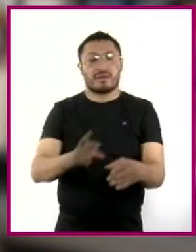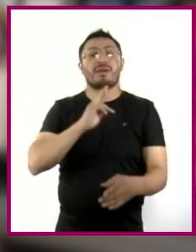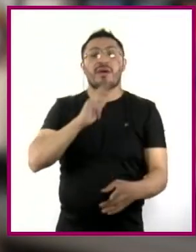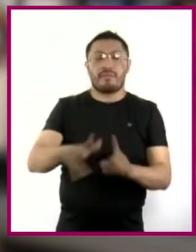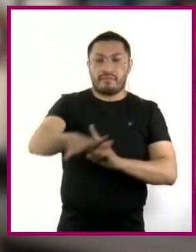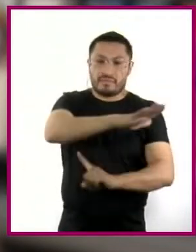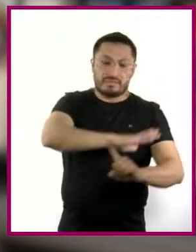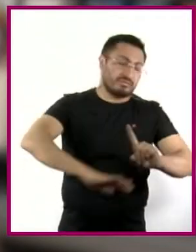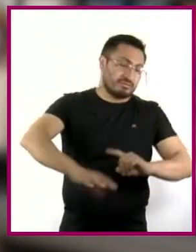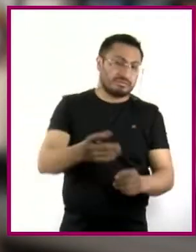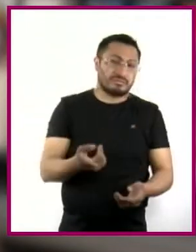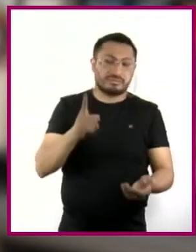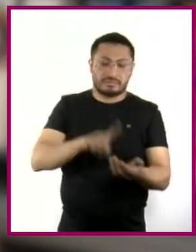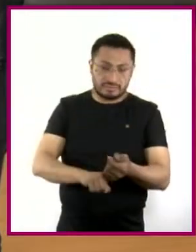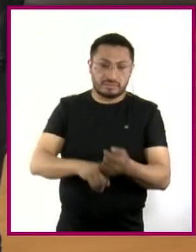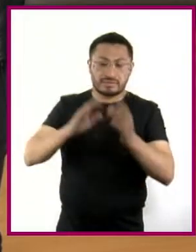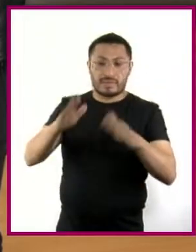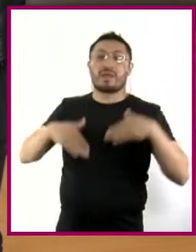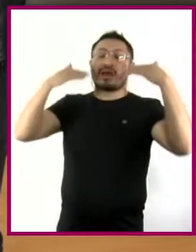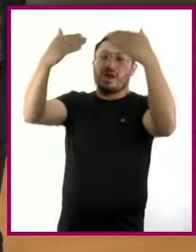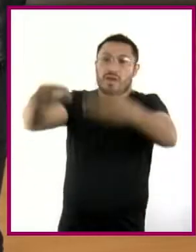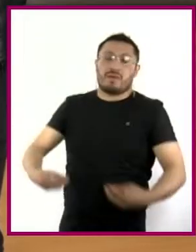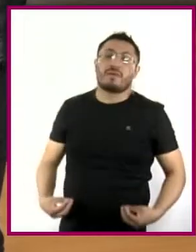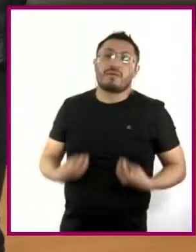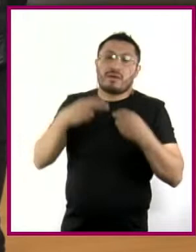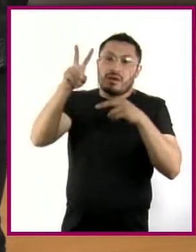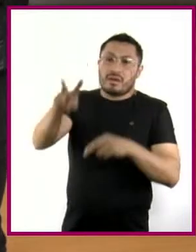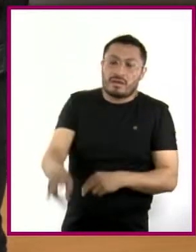condiciones que la experiencia fuera de ella.